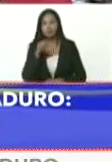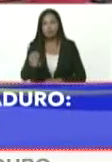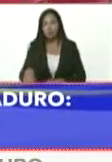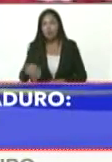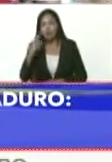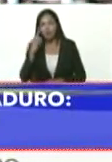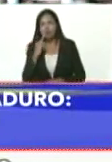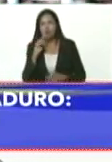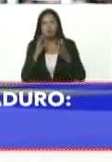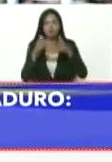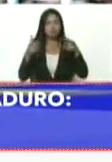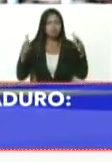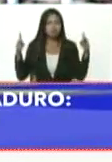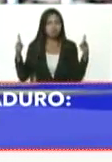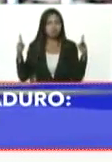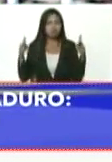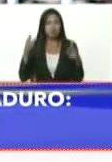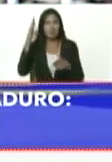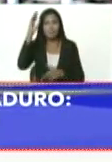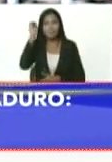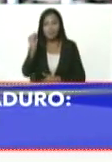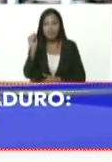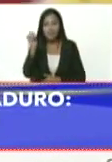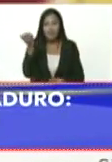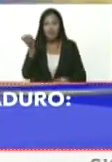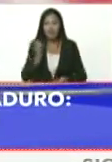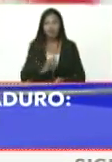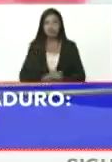eso es gigantesco, Petare.